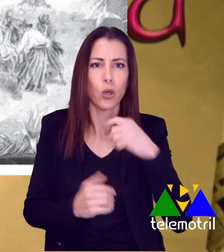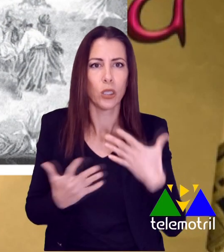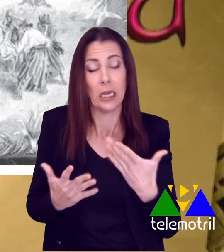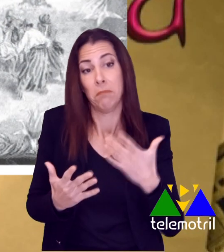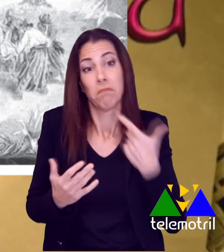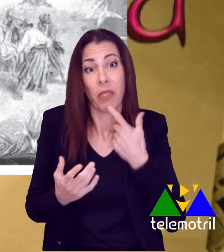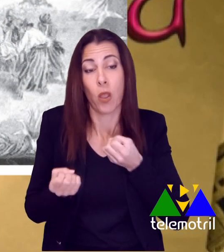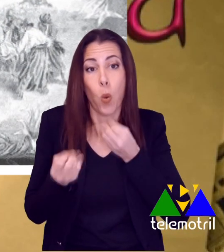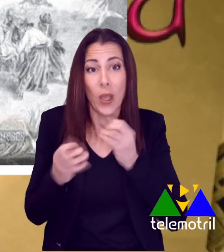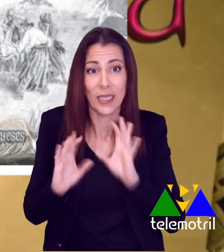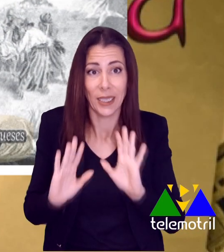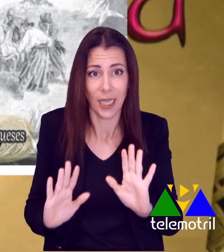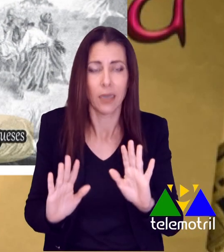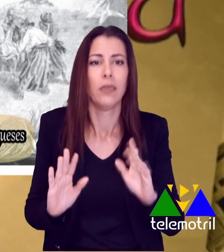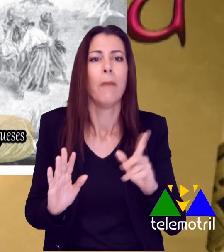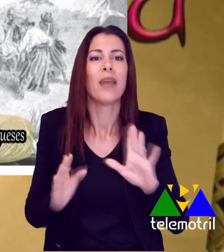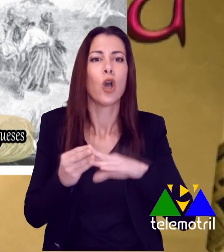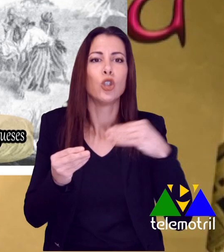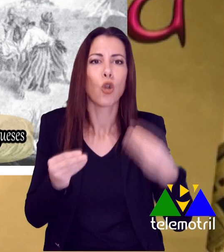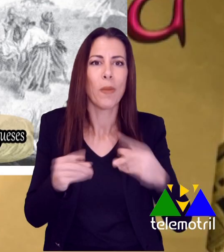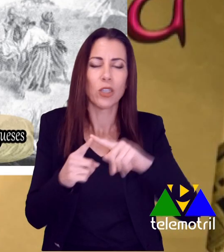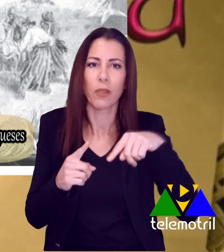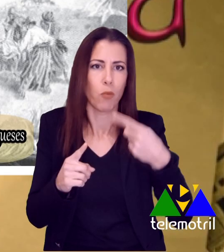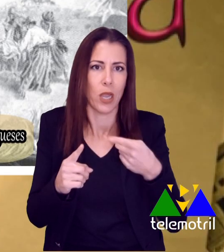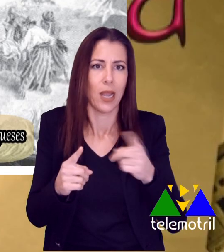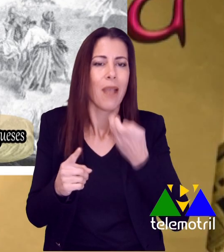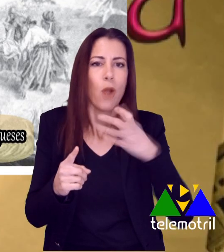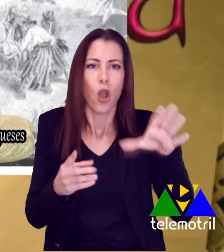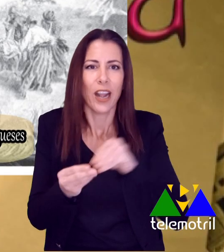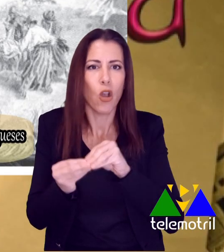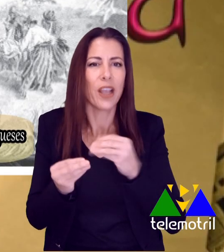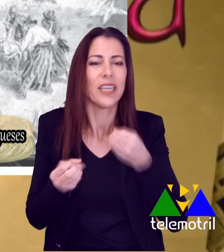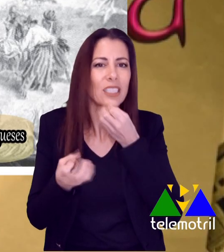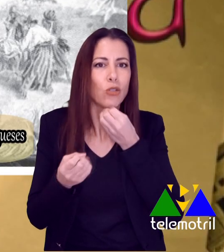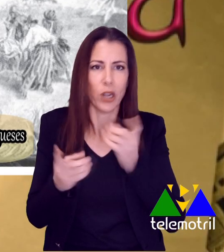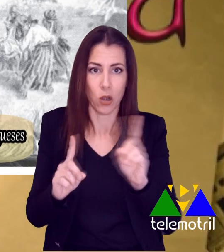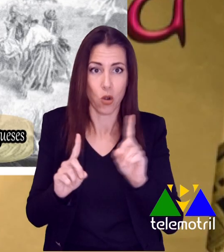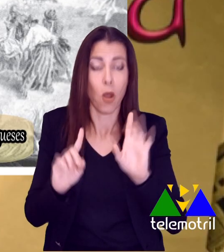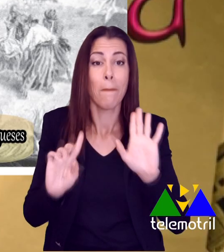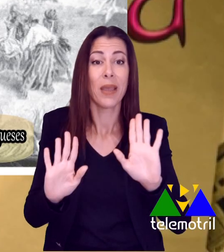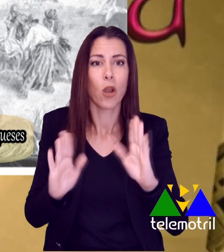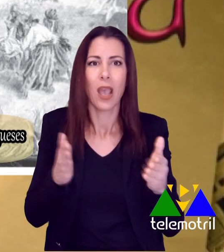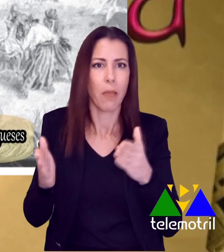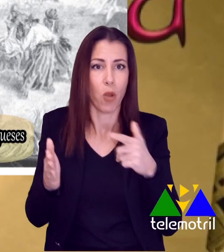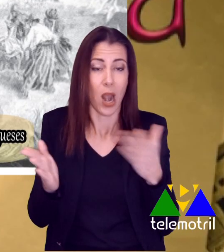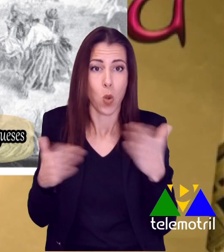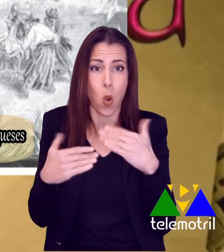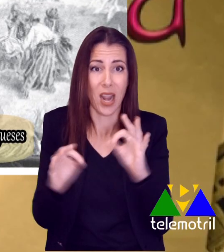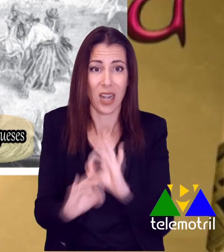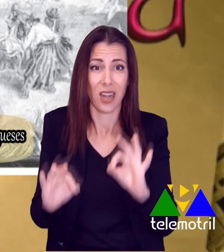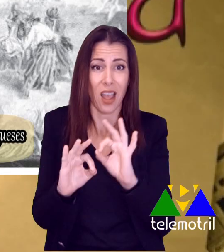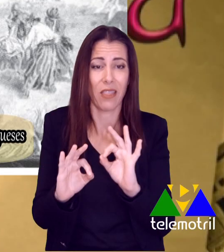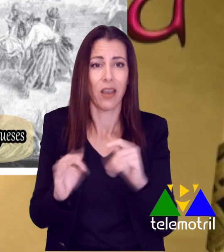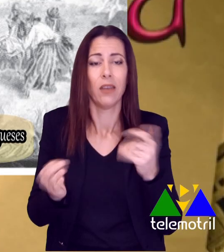según cuenta, porque no hay tampoco, hay documentos posteriores donde recogen la historia, pero de la época no hay nada. Tomás de